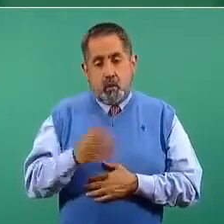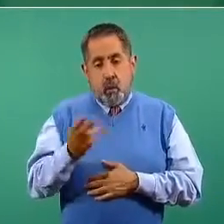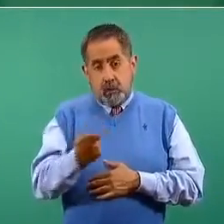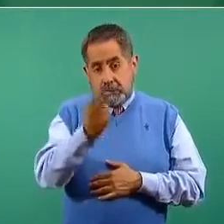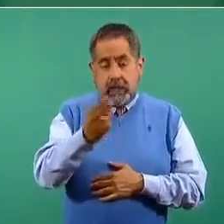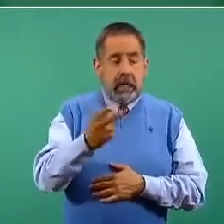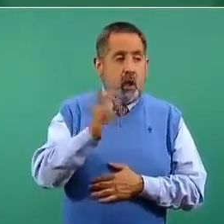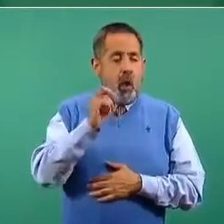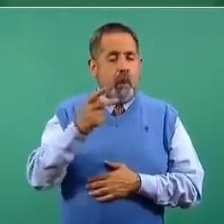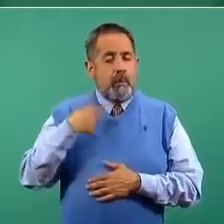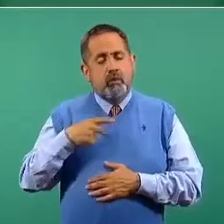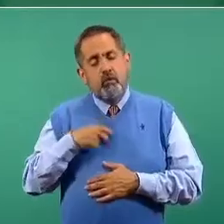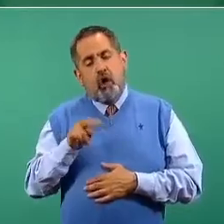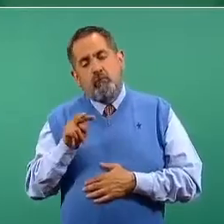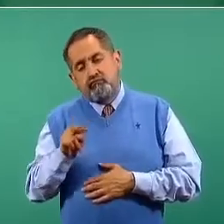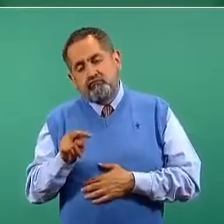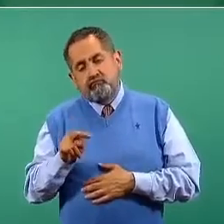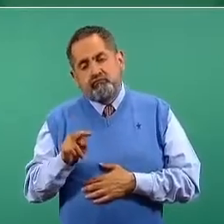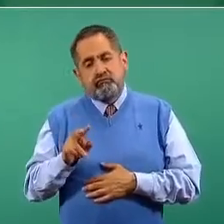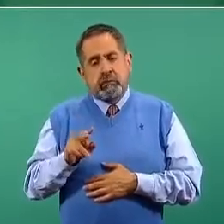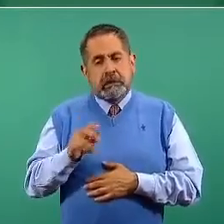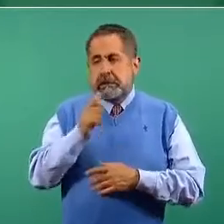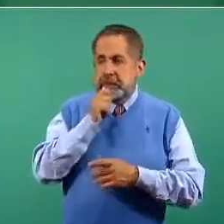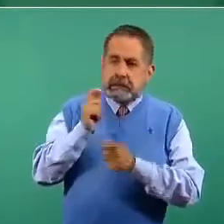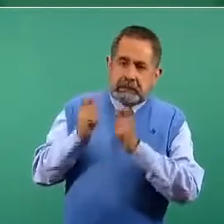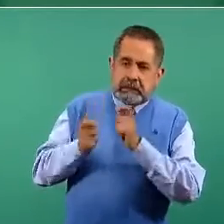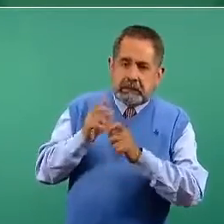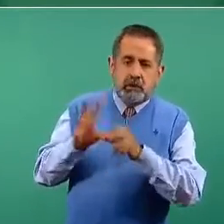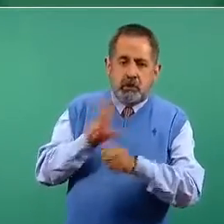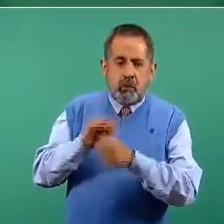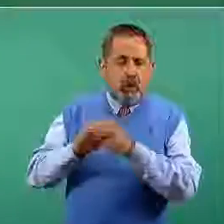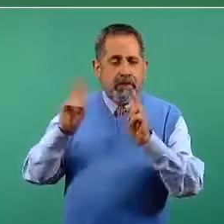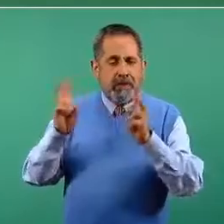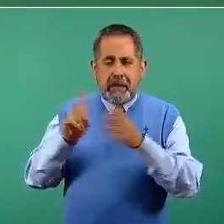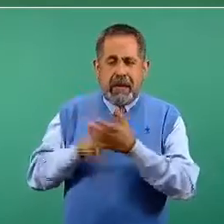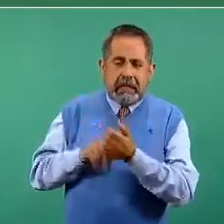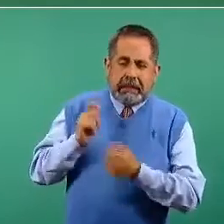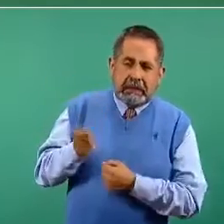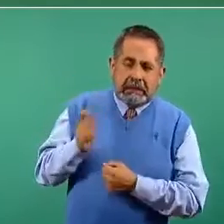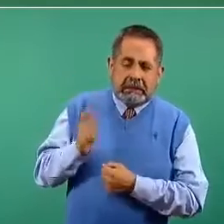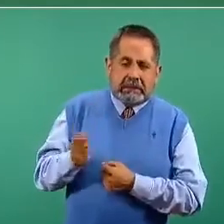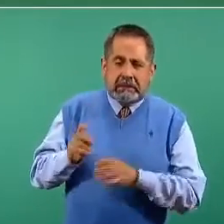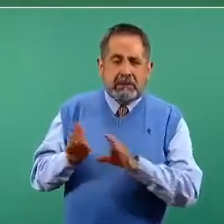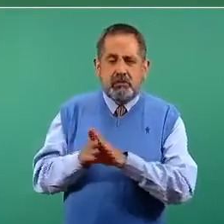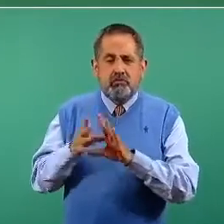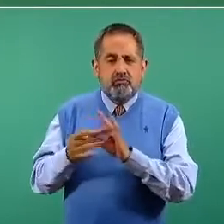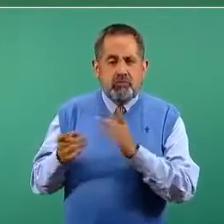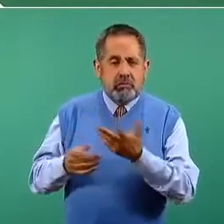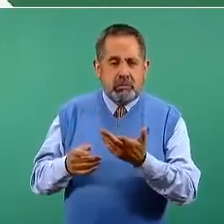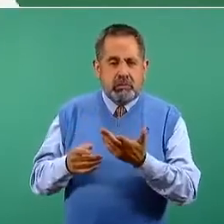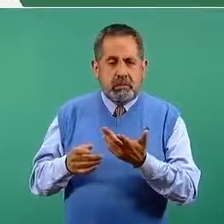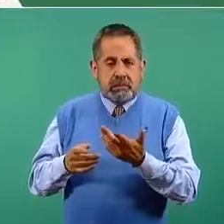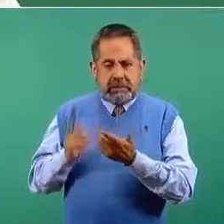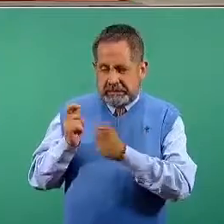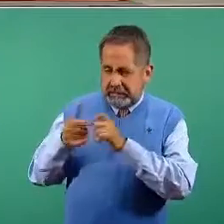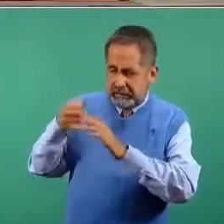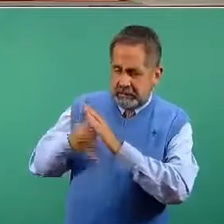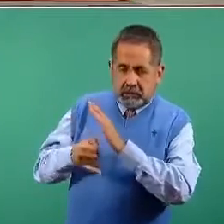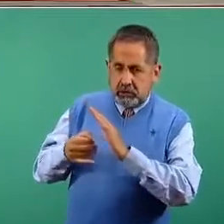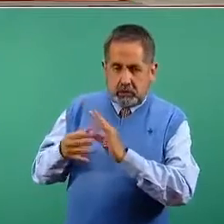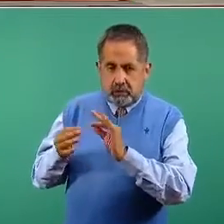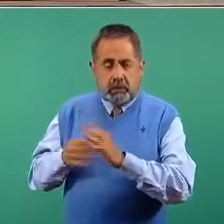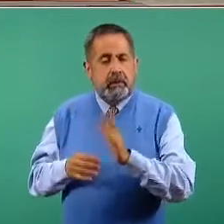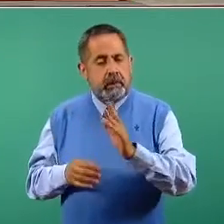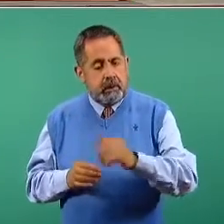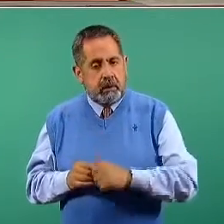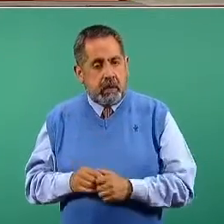ustedes, cuando cualquier persona que no está familiarizada con este tipo de detalles por vía técnica,